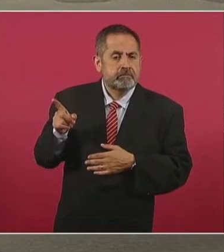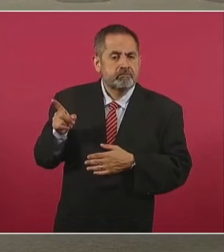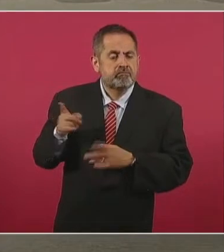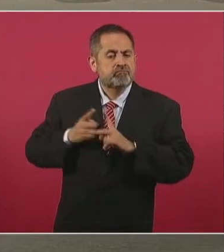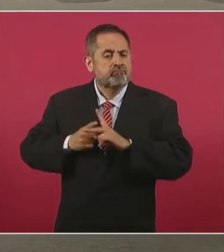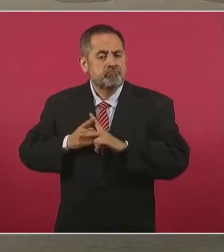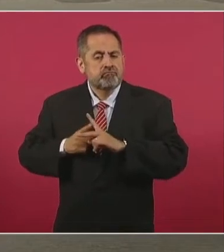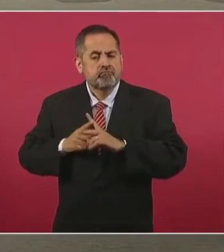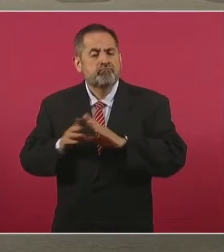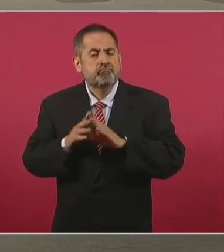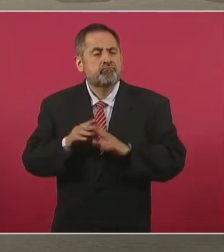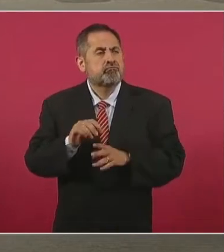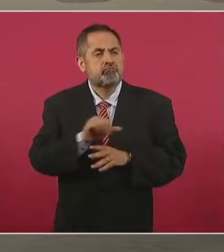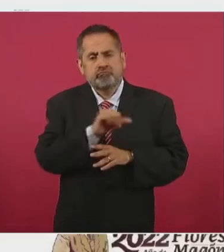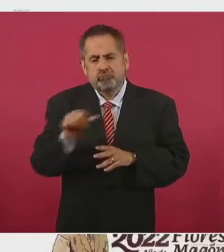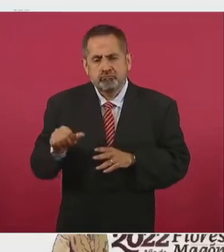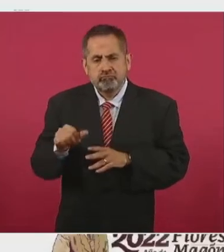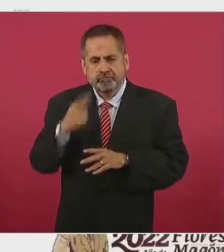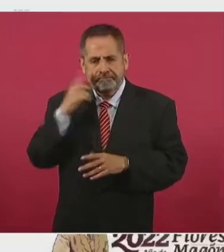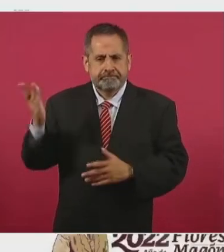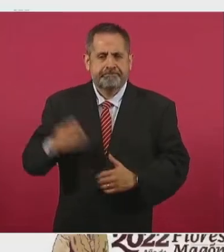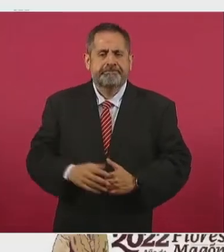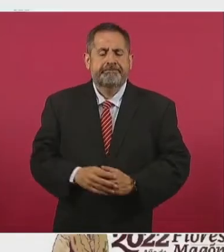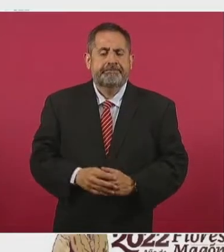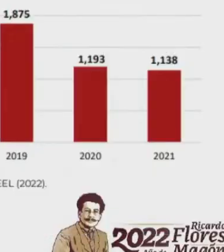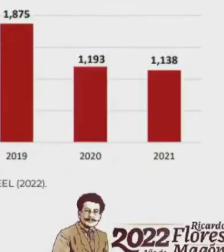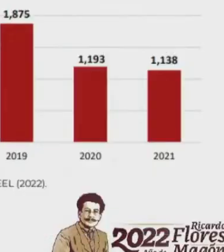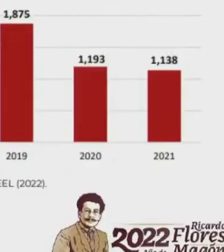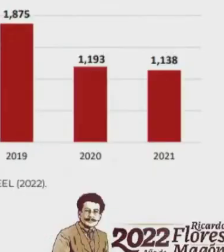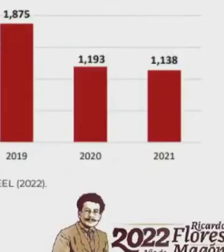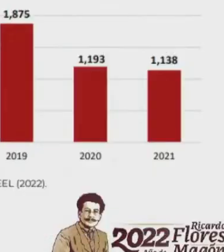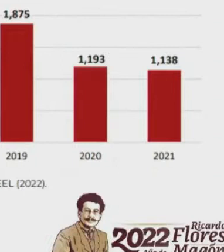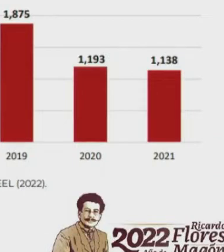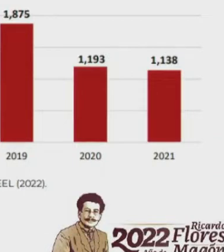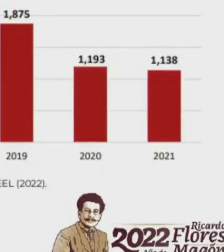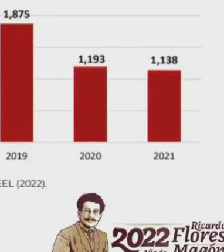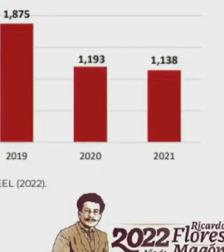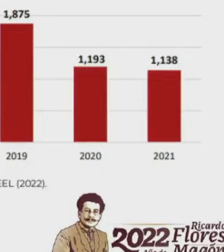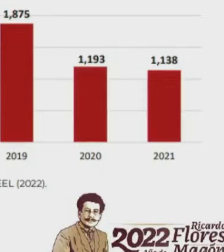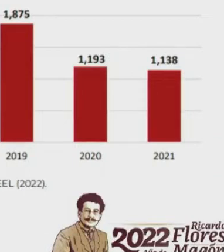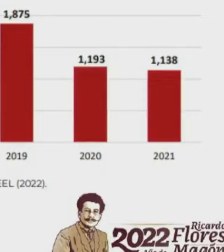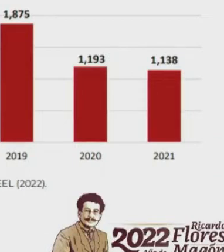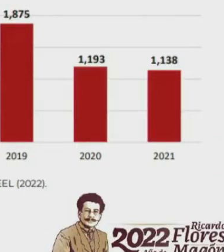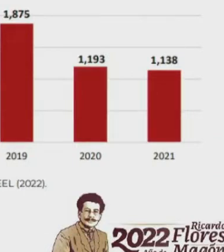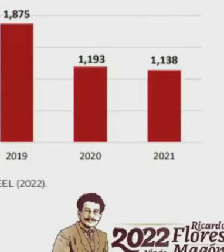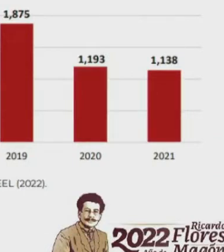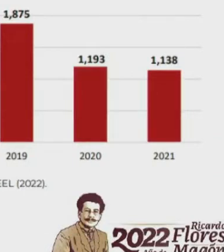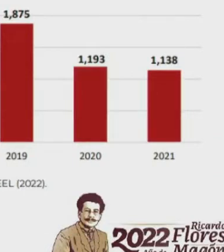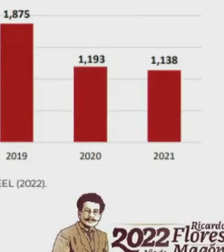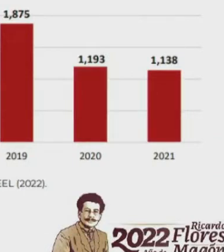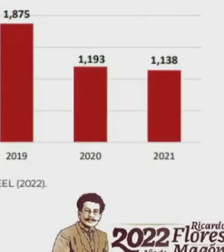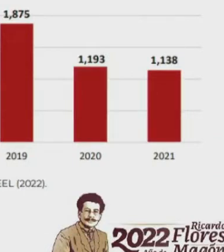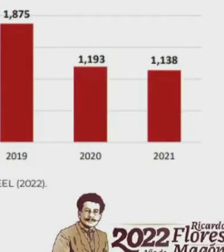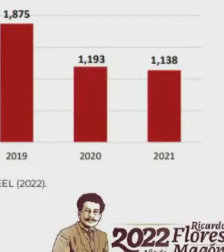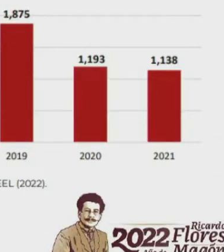medir hasta obtener un pico alto en el 2010 y en el 2013. De ahí,